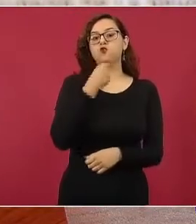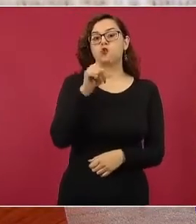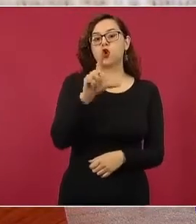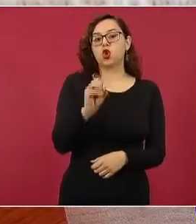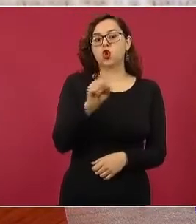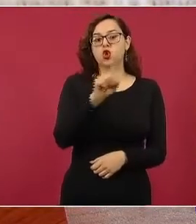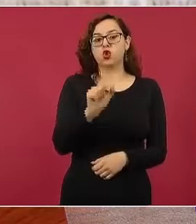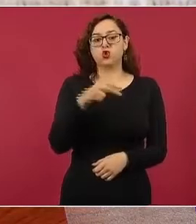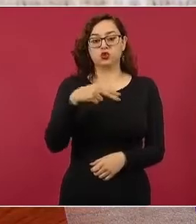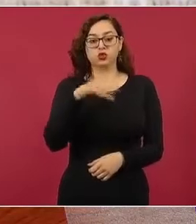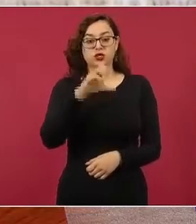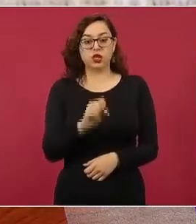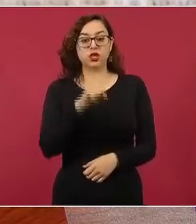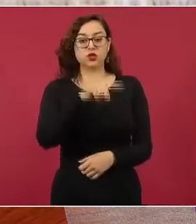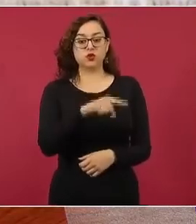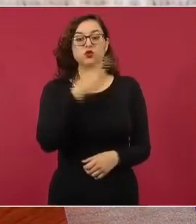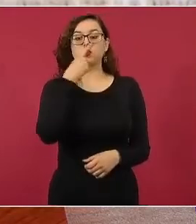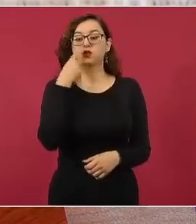ni siquiera hablan,